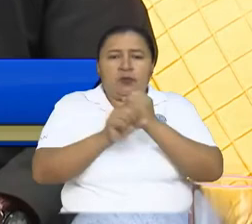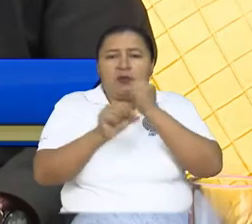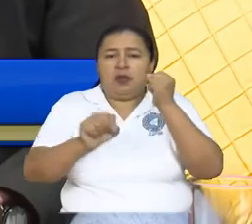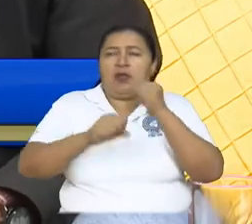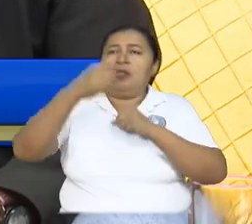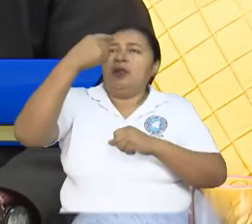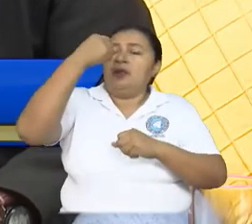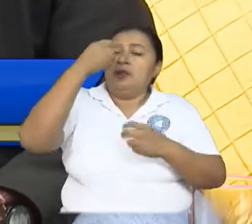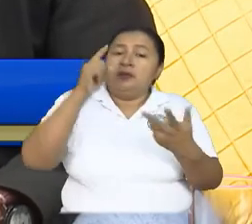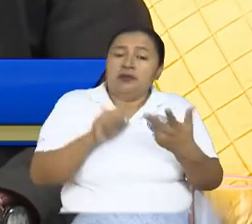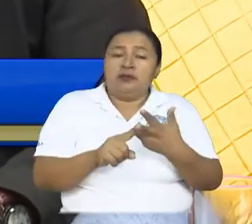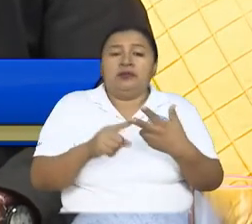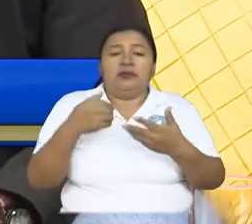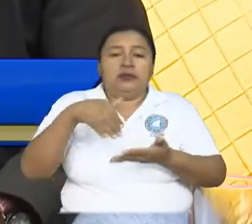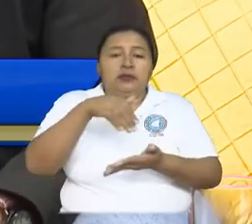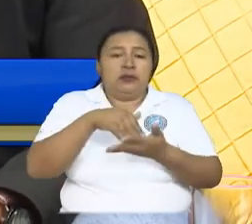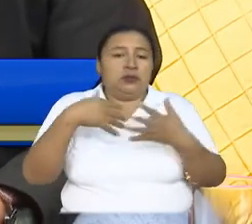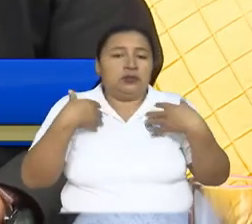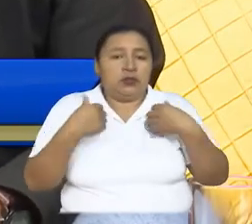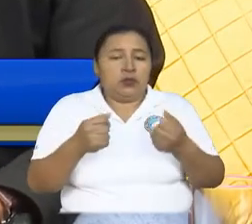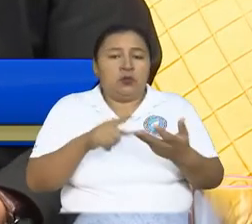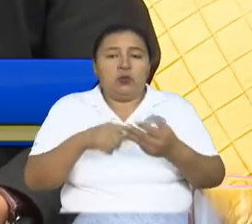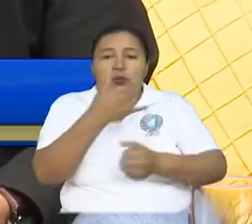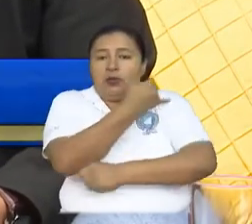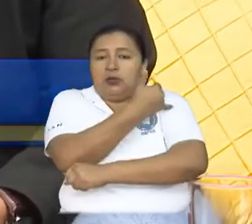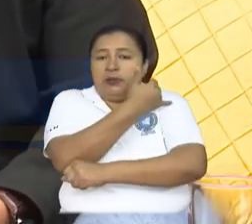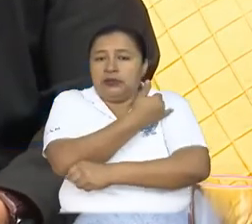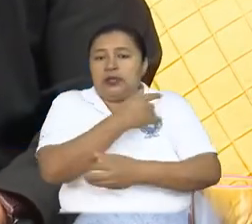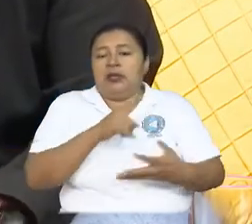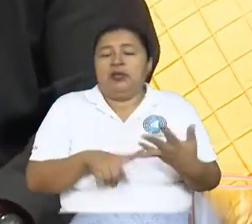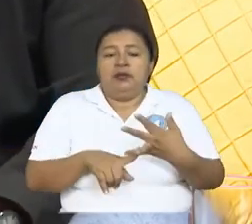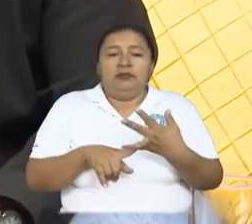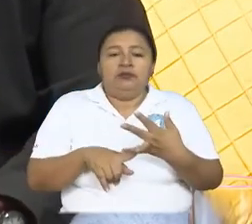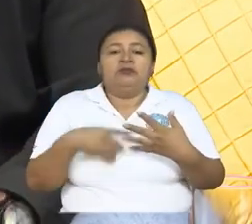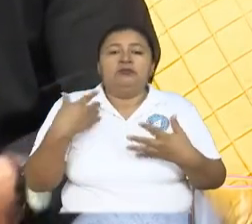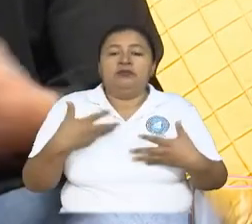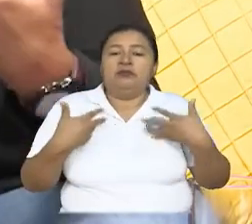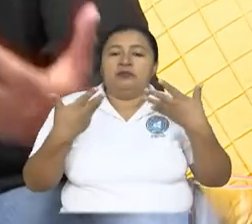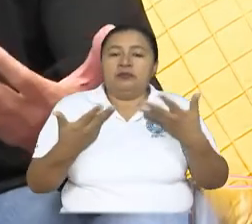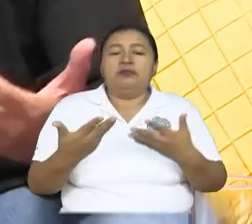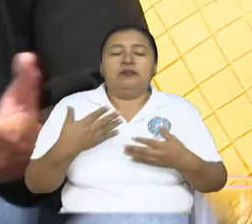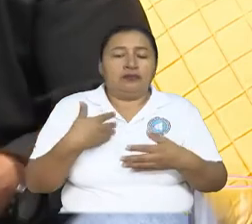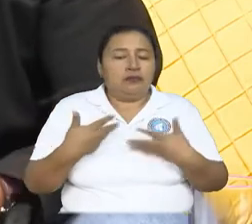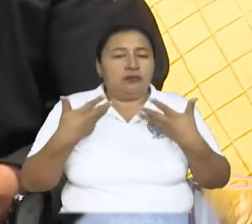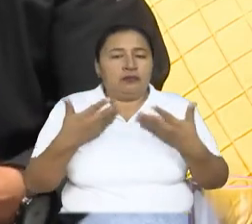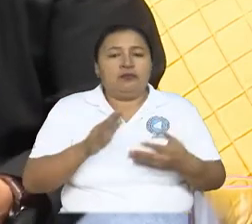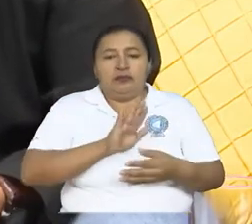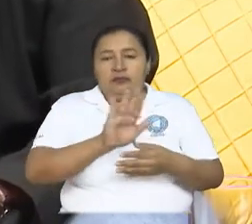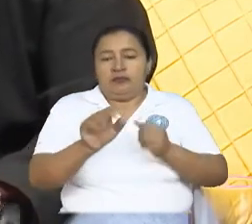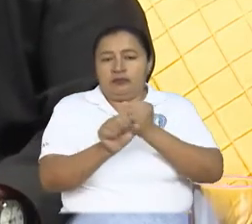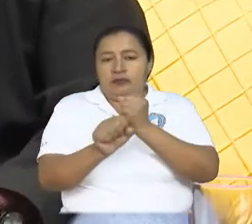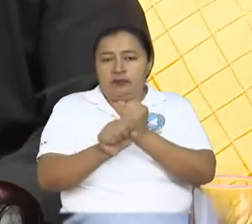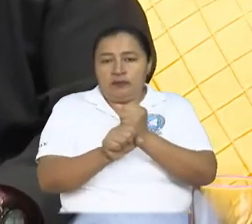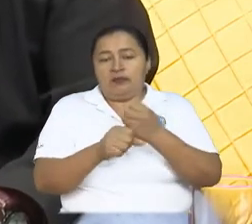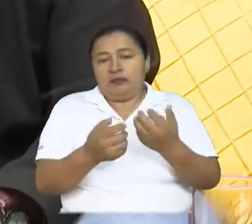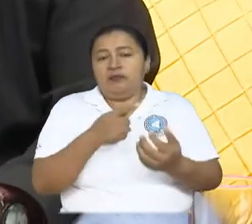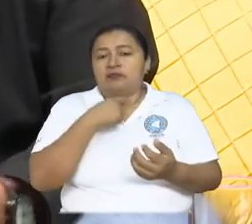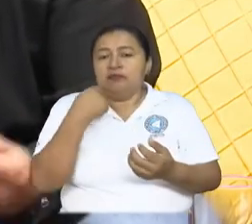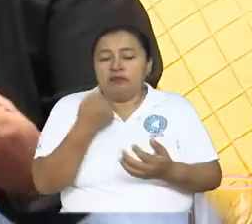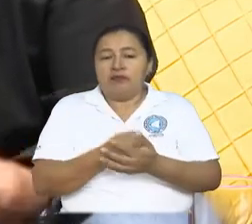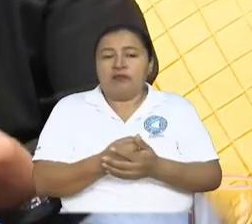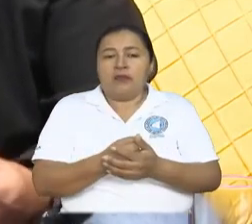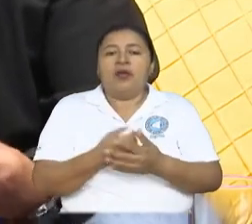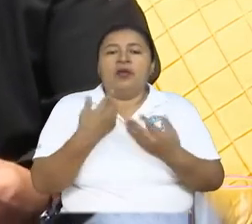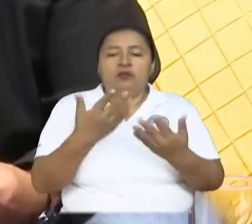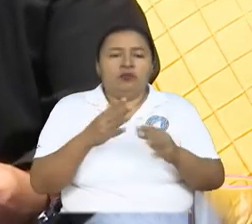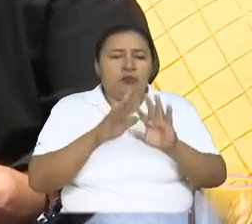vacunación en el centro de salud en el hospital o sea dando su enteramente su trabajo por verdad son